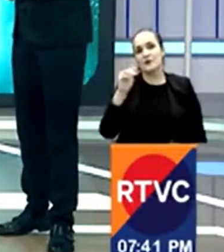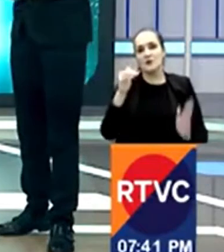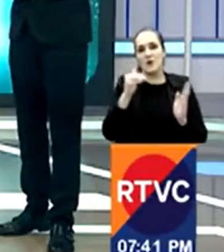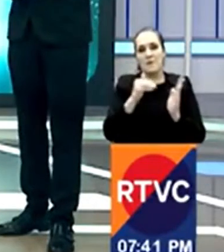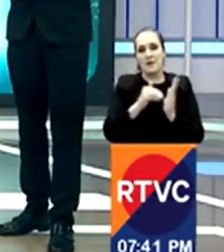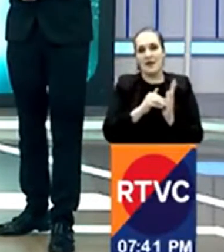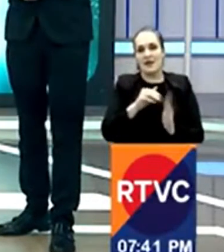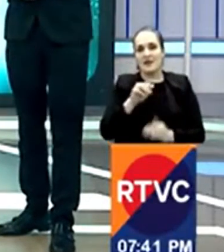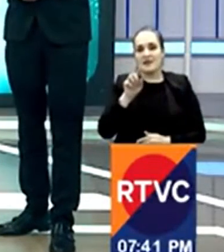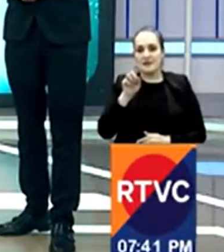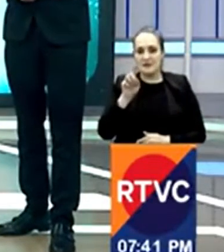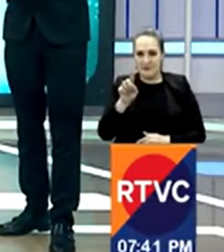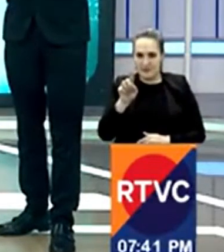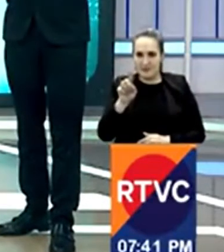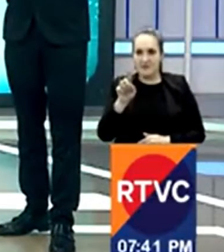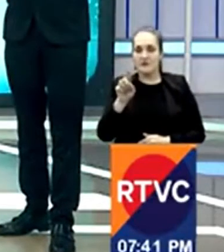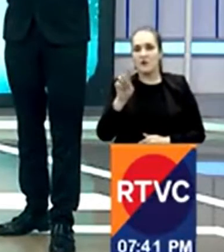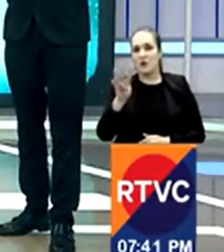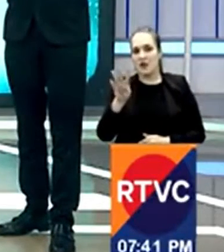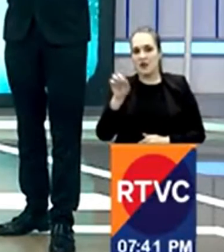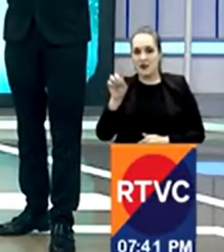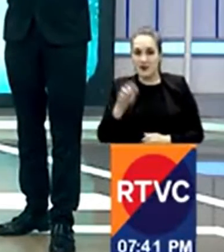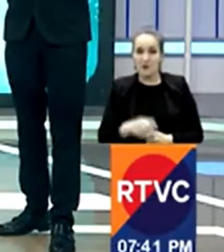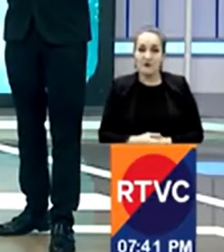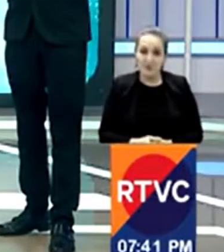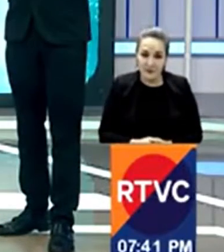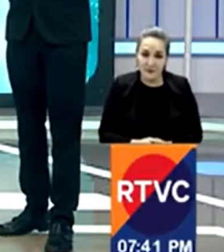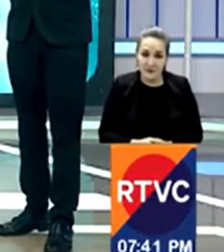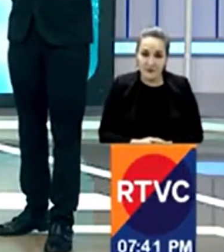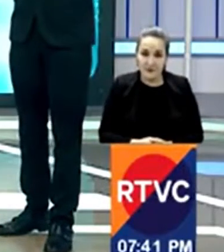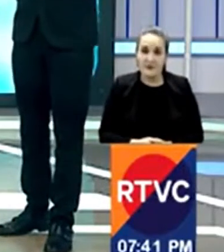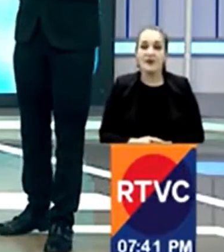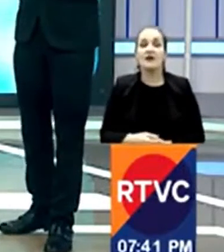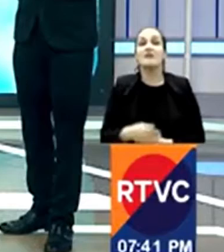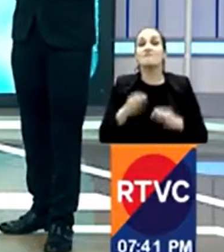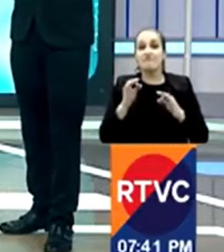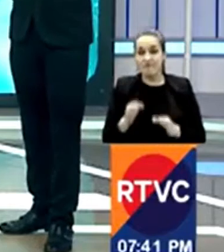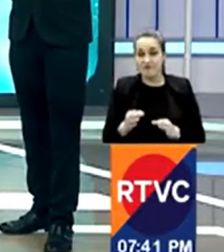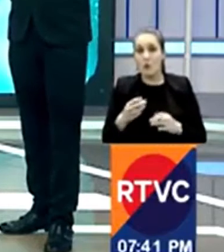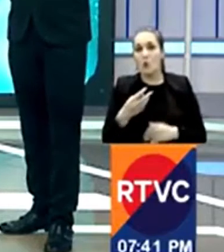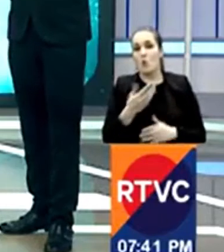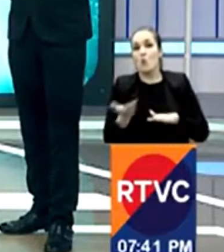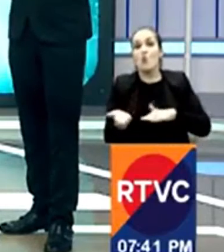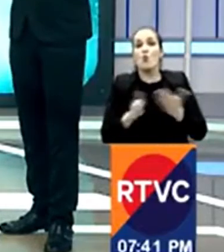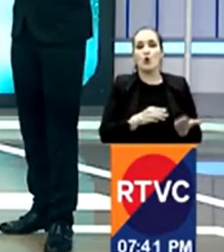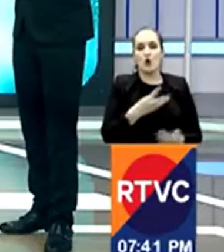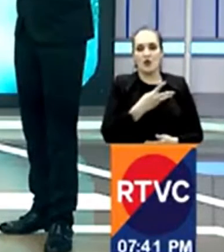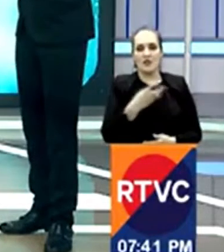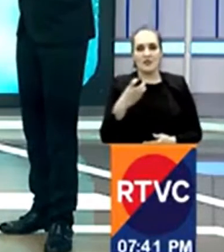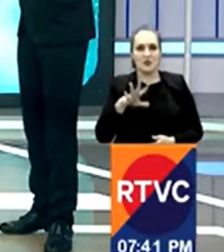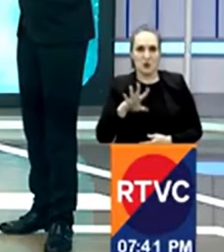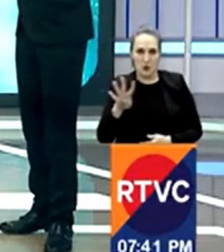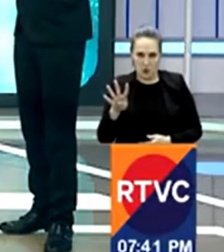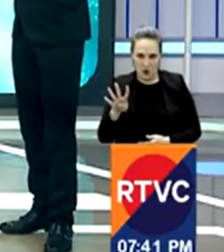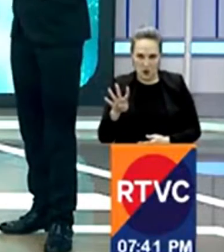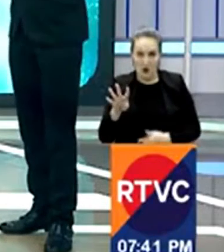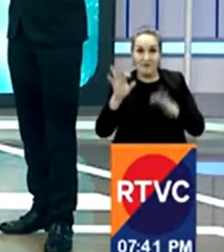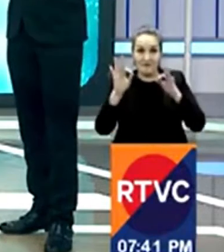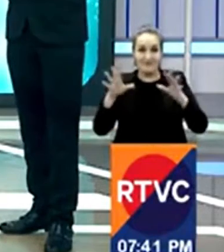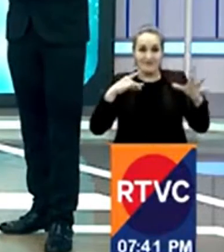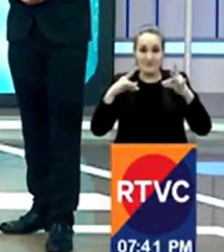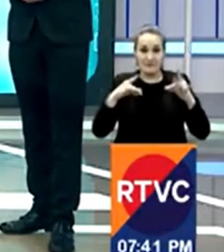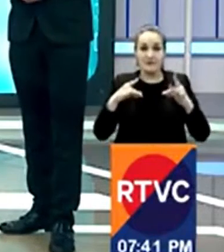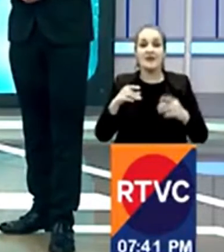78.141 casos nuevos. Y pues 354 han fallecido, de los cuales 136